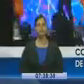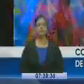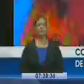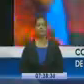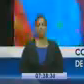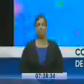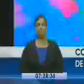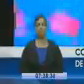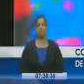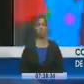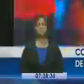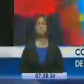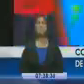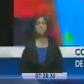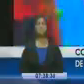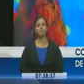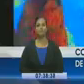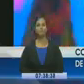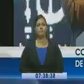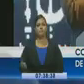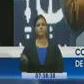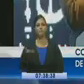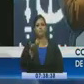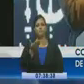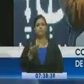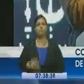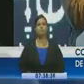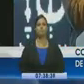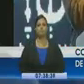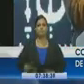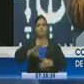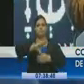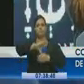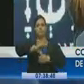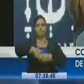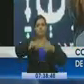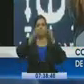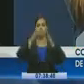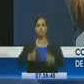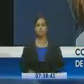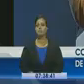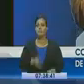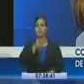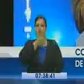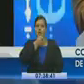al centenario de su creación, ha dicho su embajador, a pesar de los